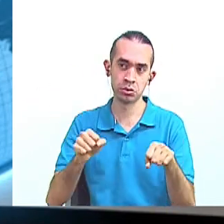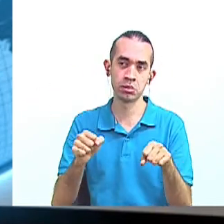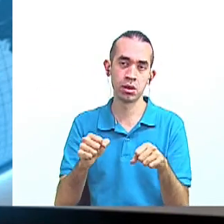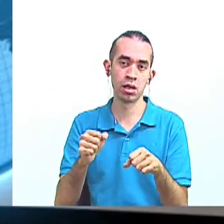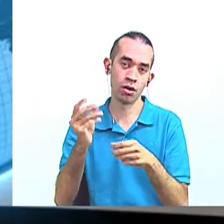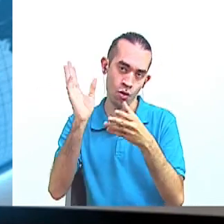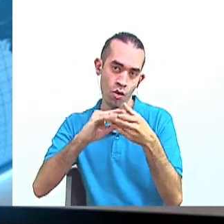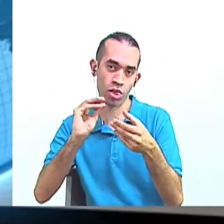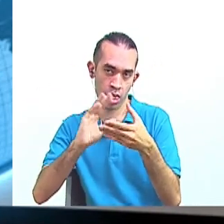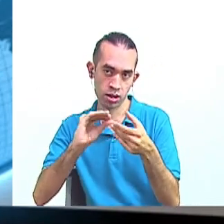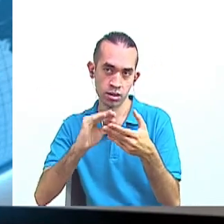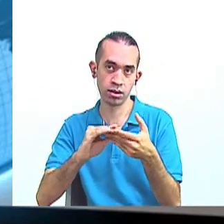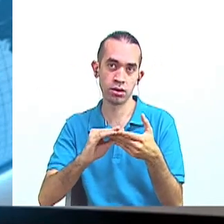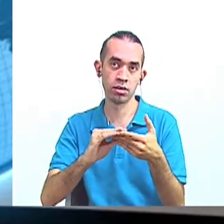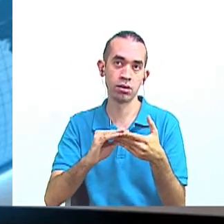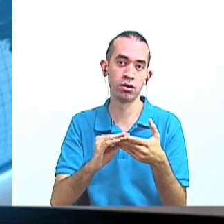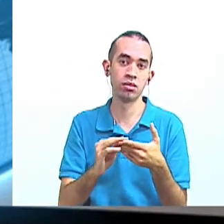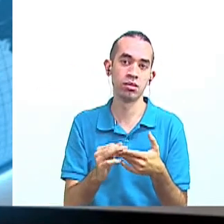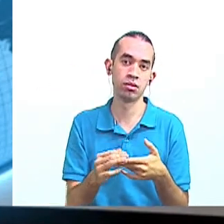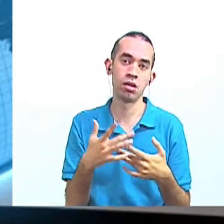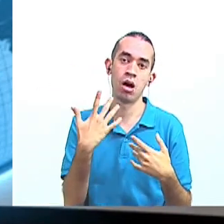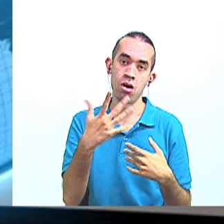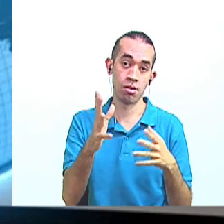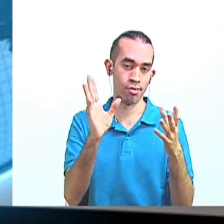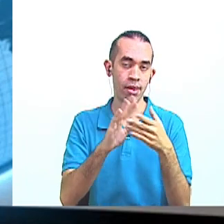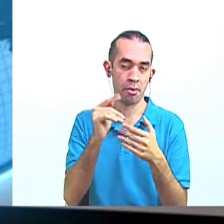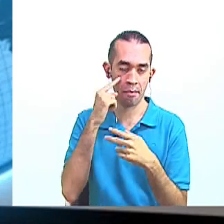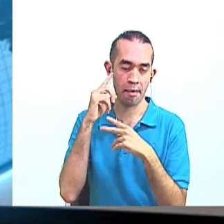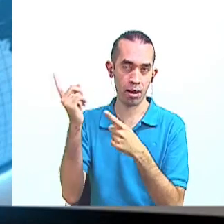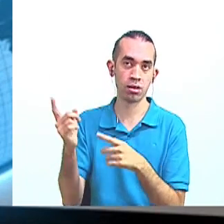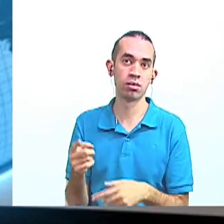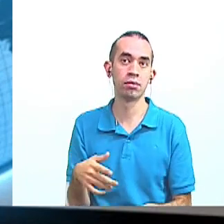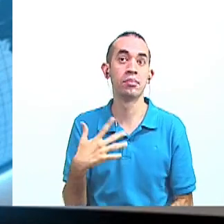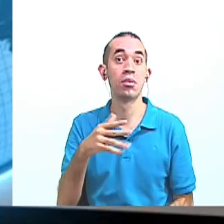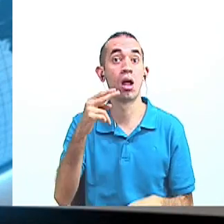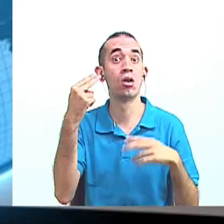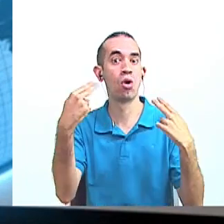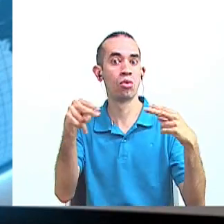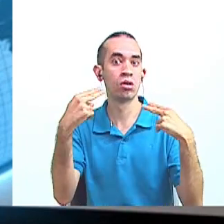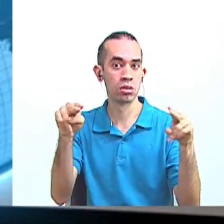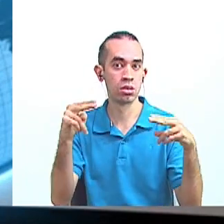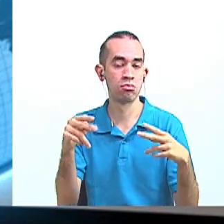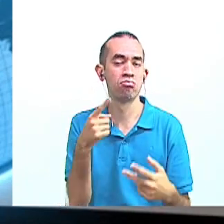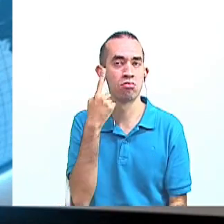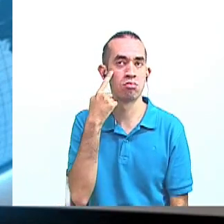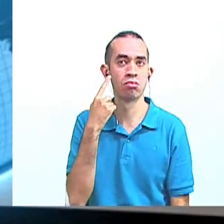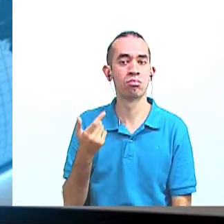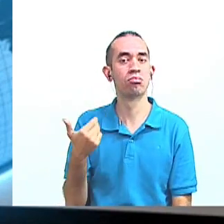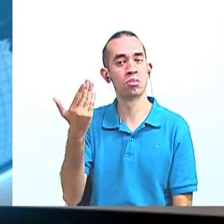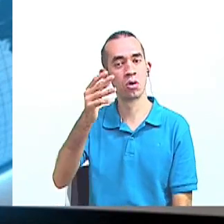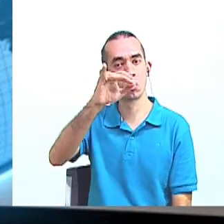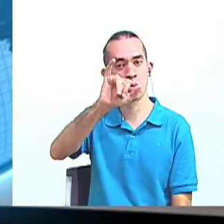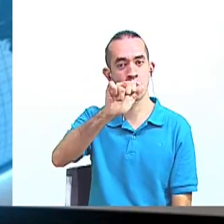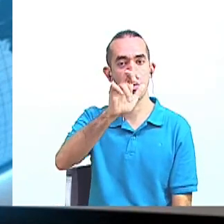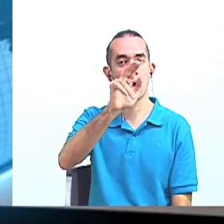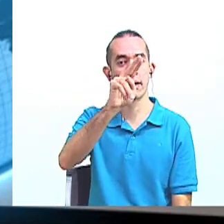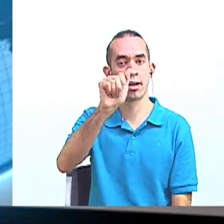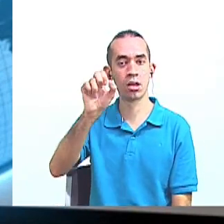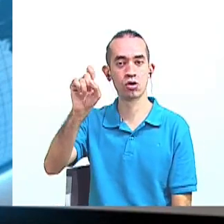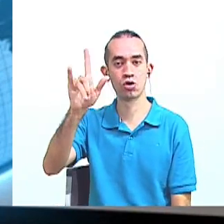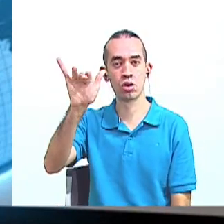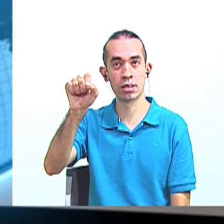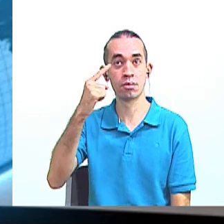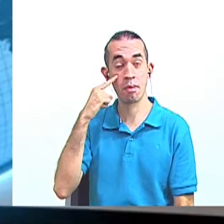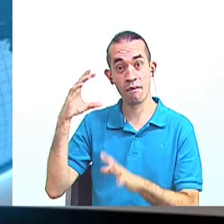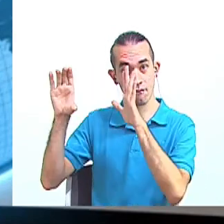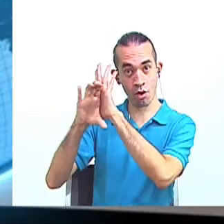informarles a ustedes sobre esto que les voy a mencionar. Miren la noticia que tenemos, y es que doña Juana Solís, la señora que